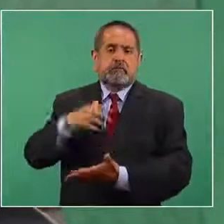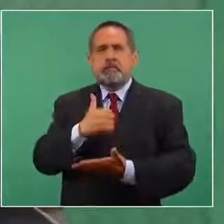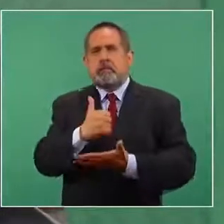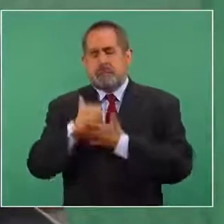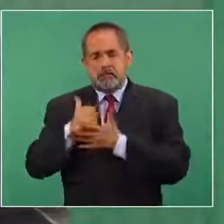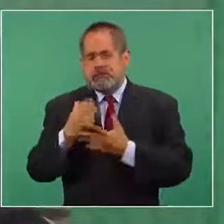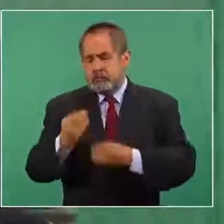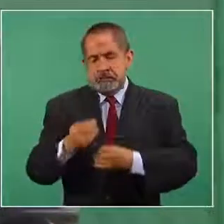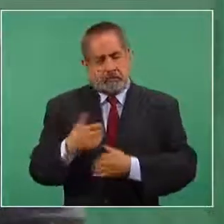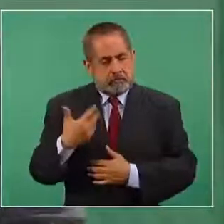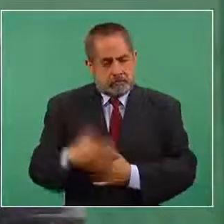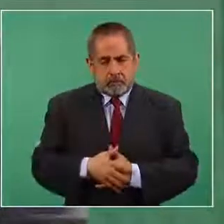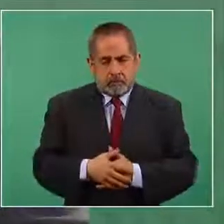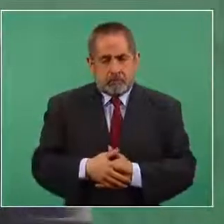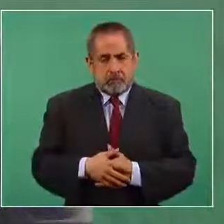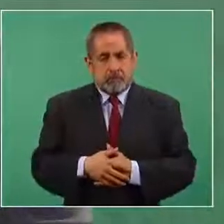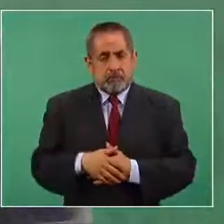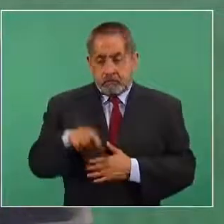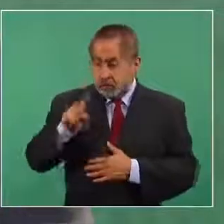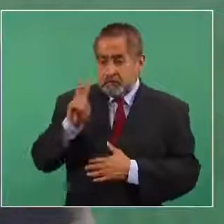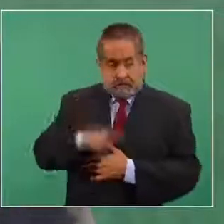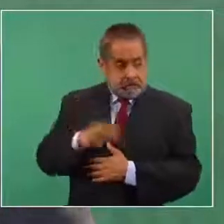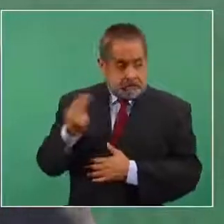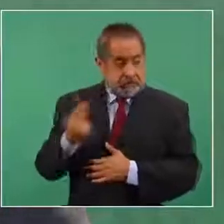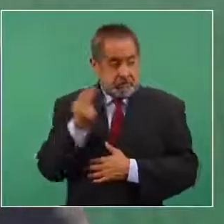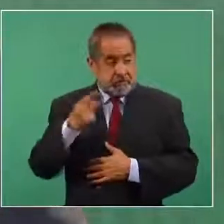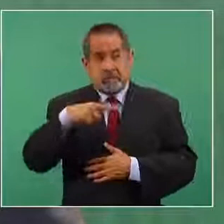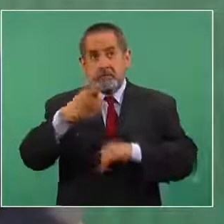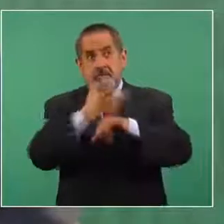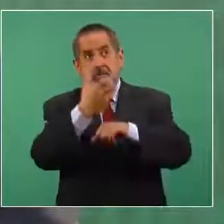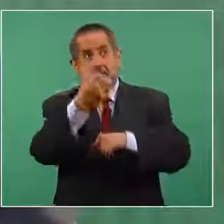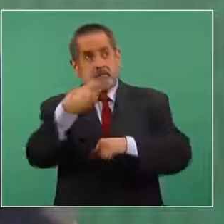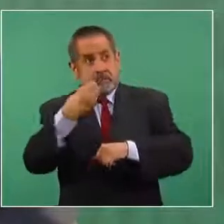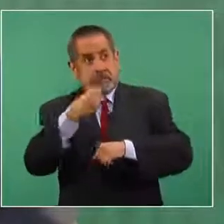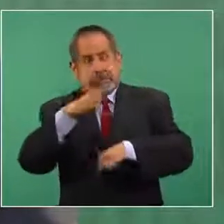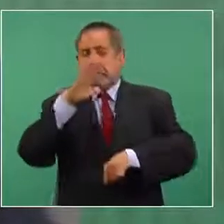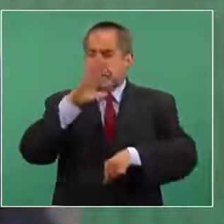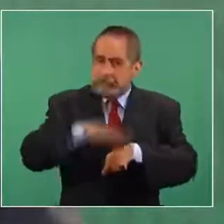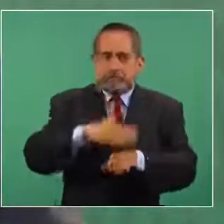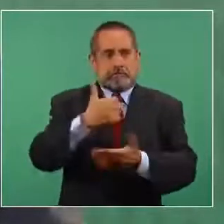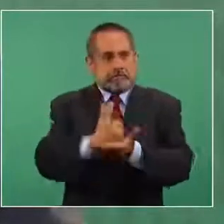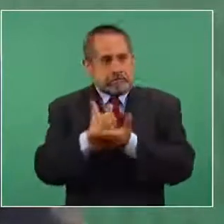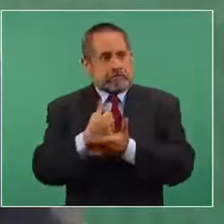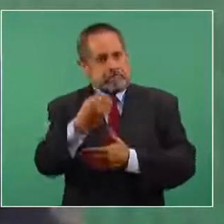Le dije, ahora que más los necesitábamos, más nos están ayudando.